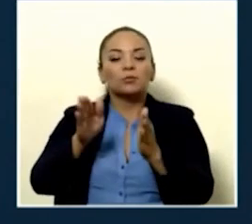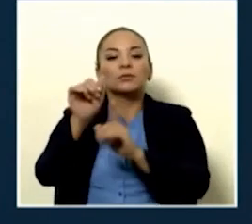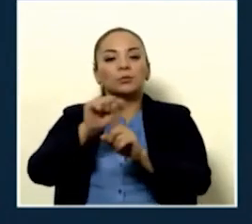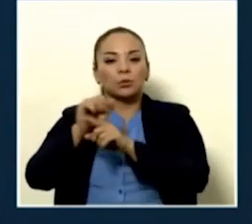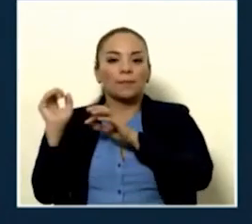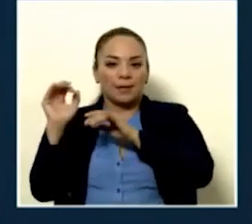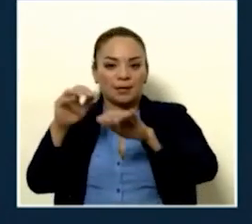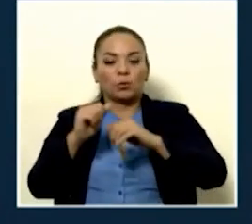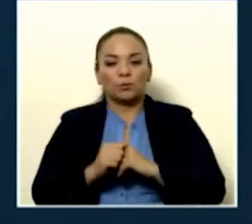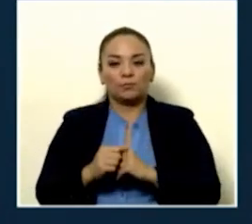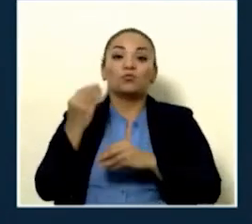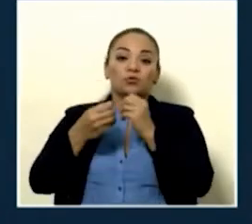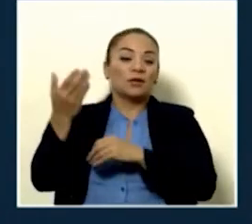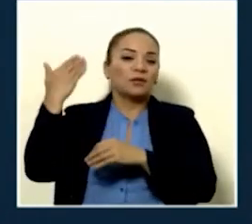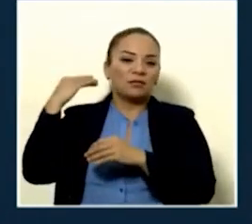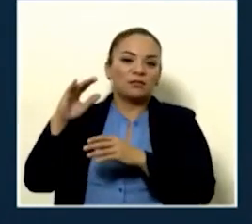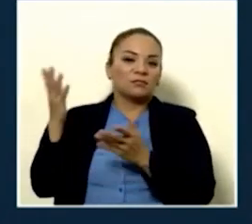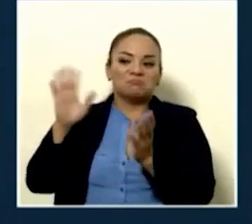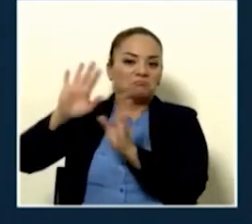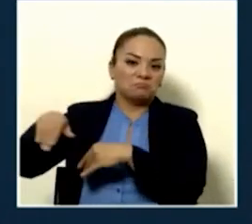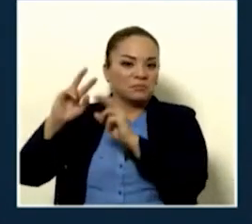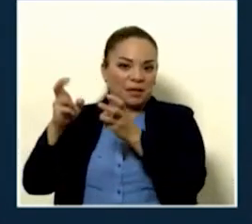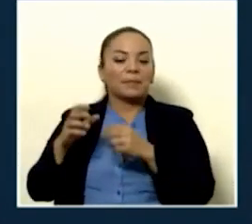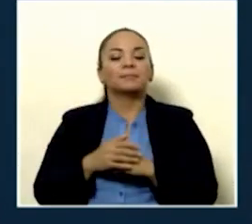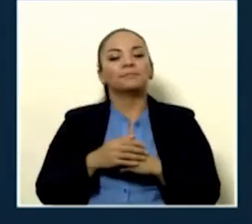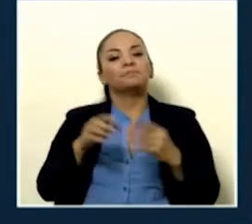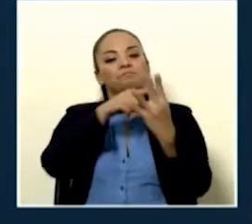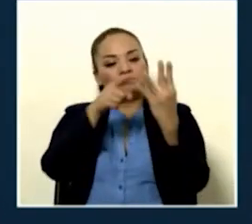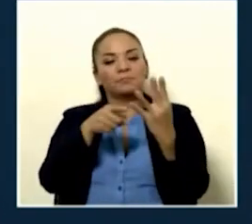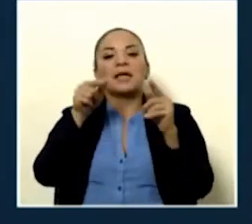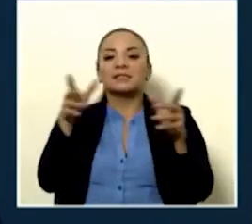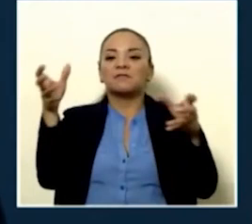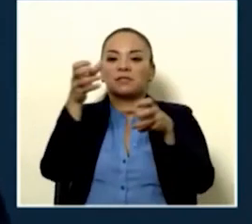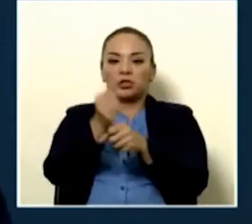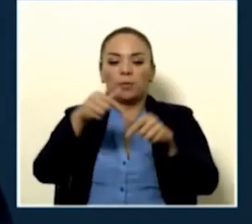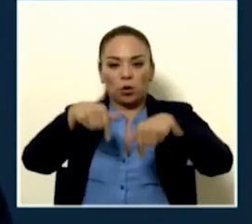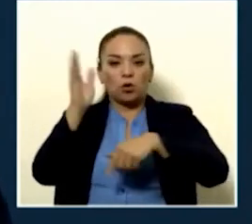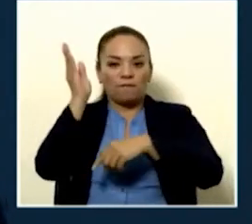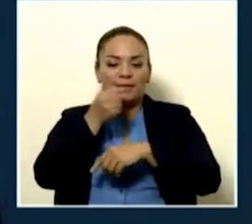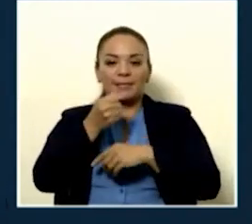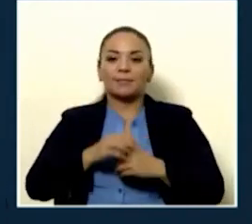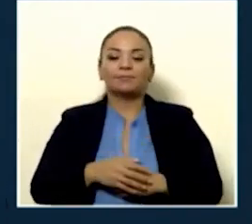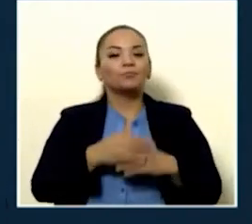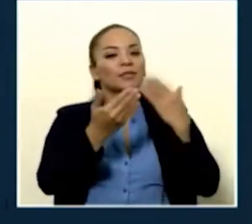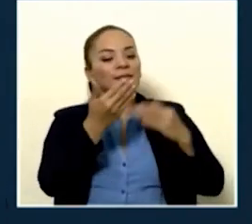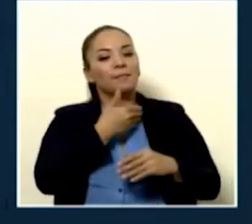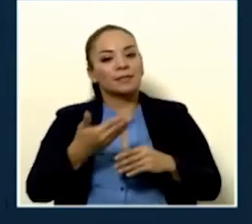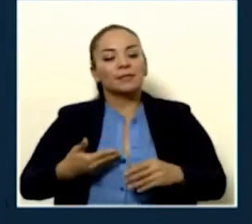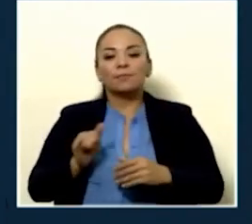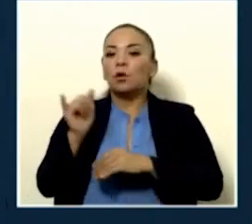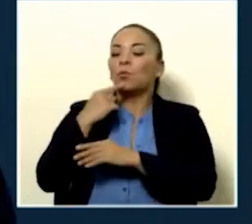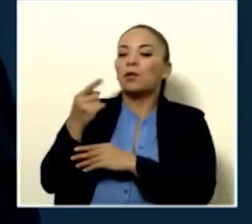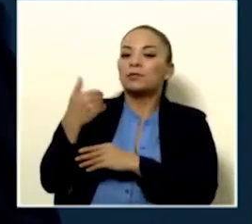migratoria después de muchísimos años de abandono. Ese es el resumen de esta conferencia. Gracias, presidente. Como dijo